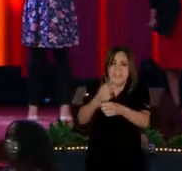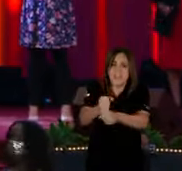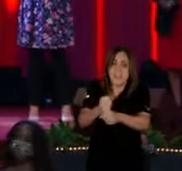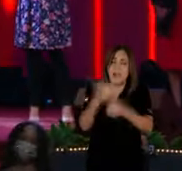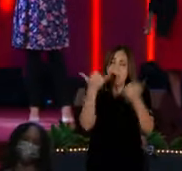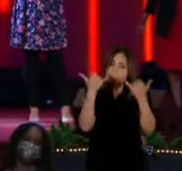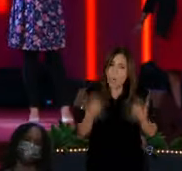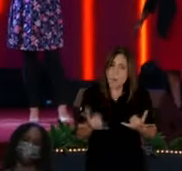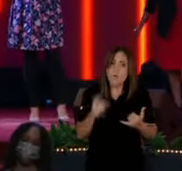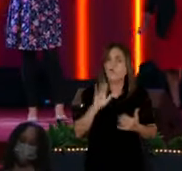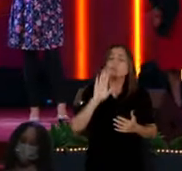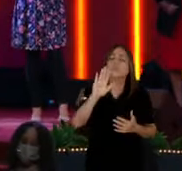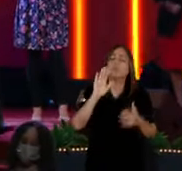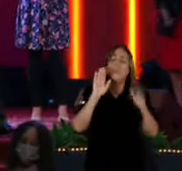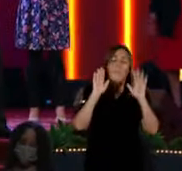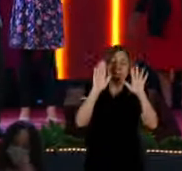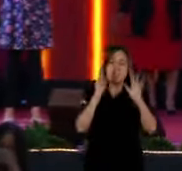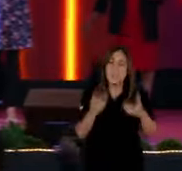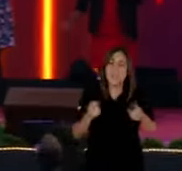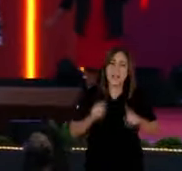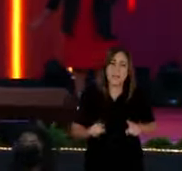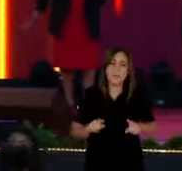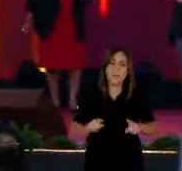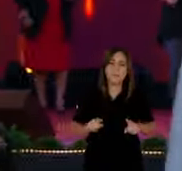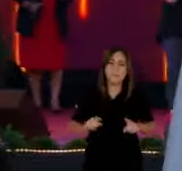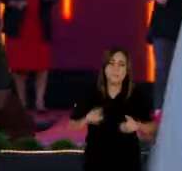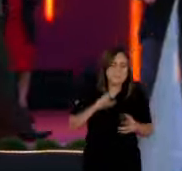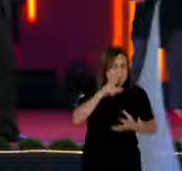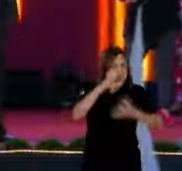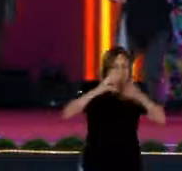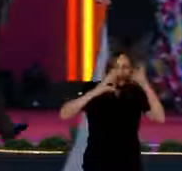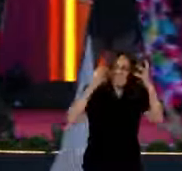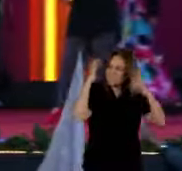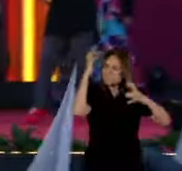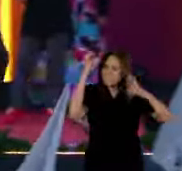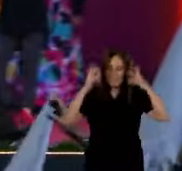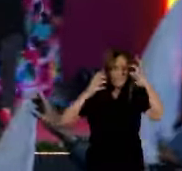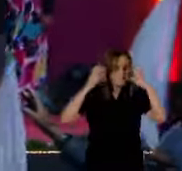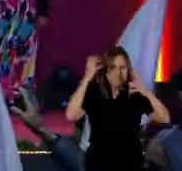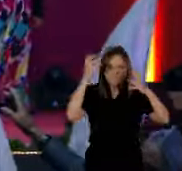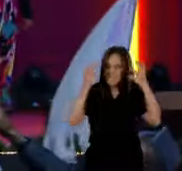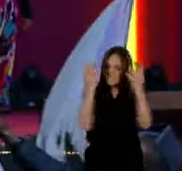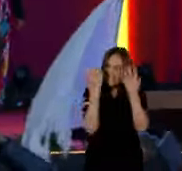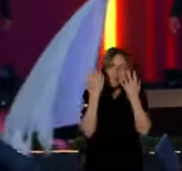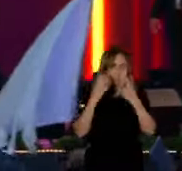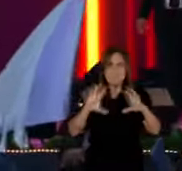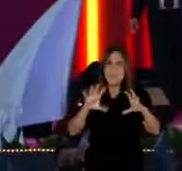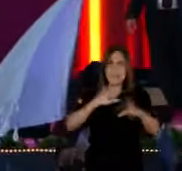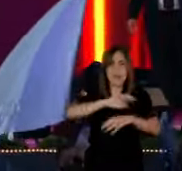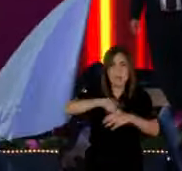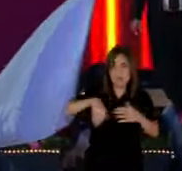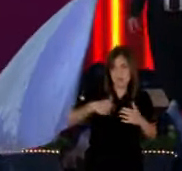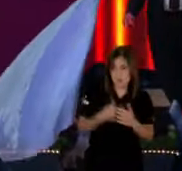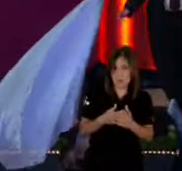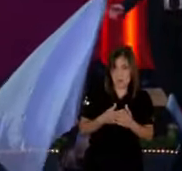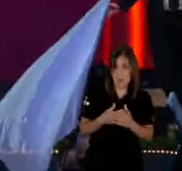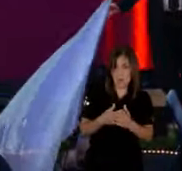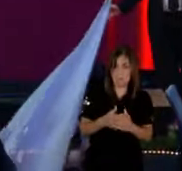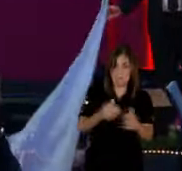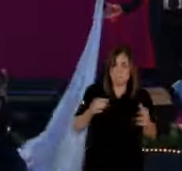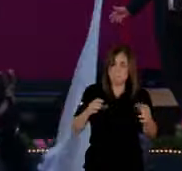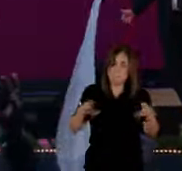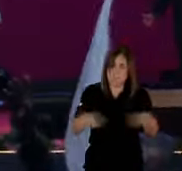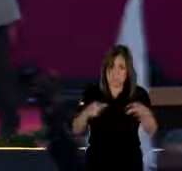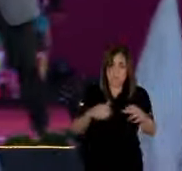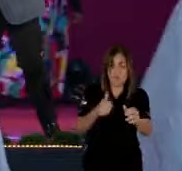comienza a despejar toda incertidumbre, todo aquello que hasta ahora ha atrasado lo que Dios te entregó.